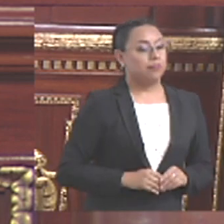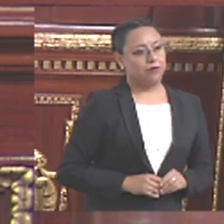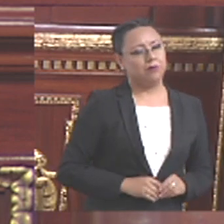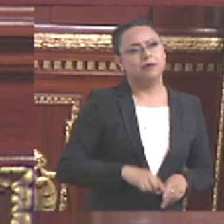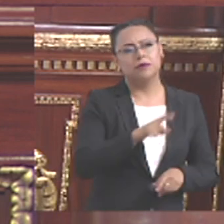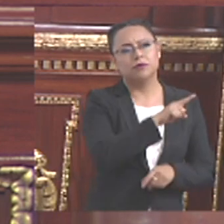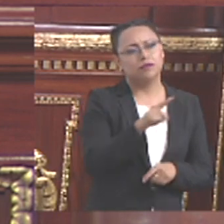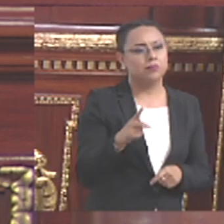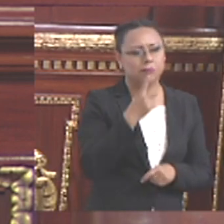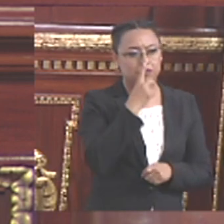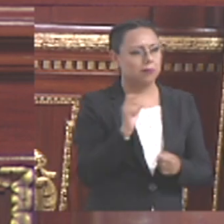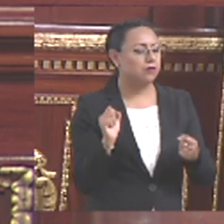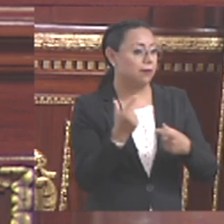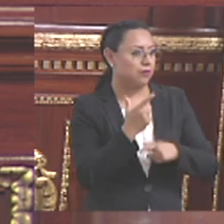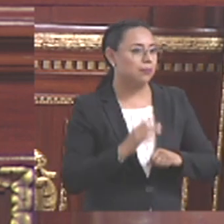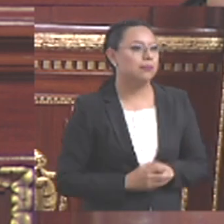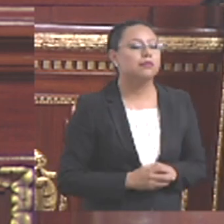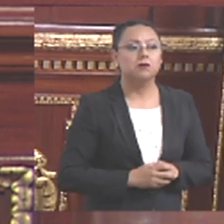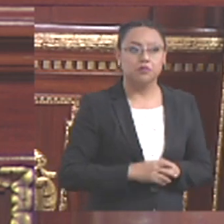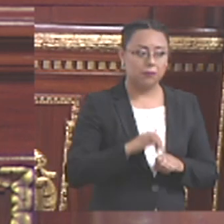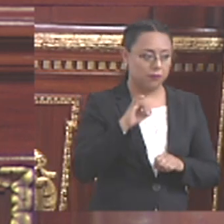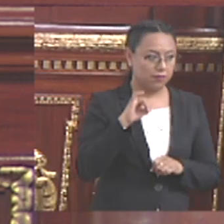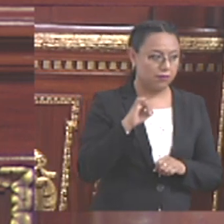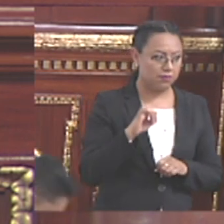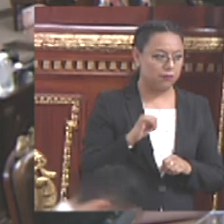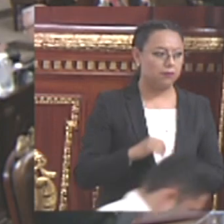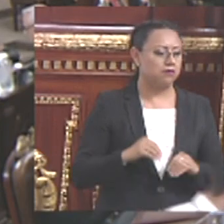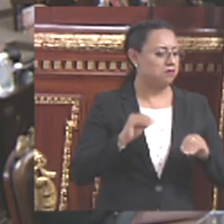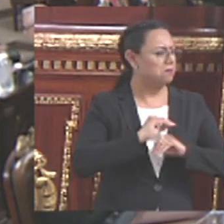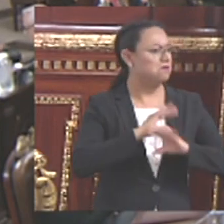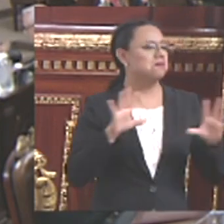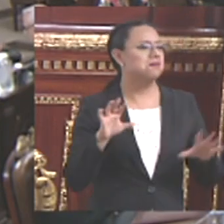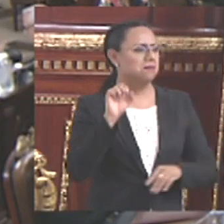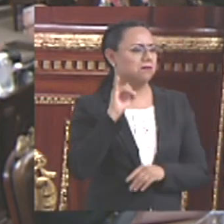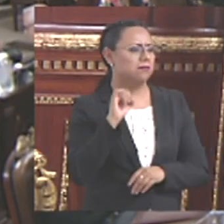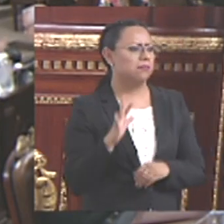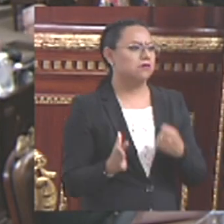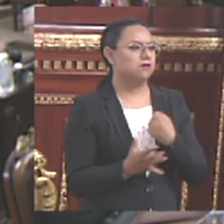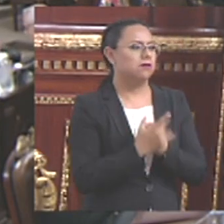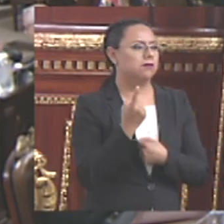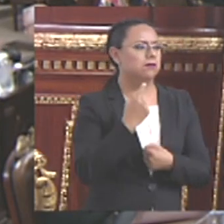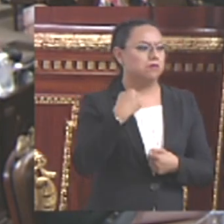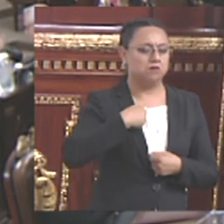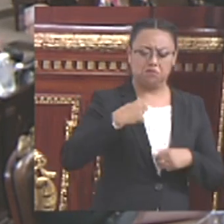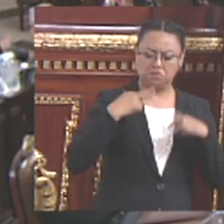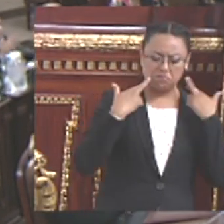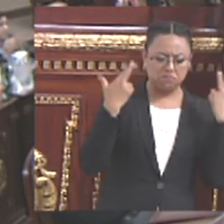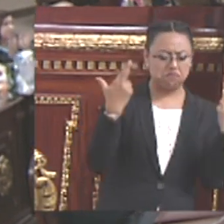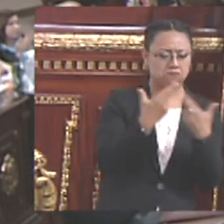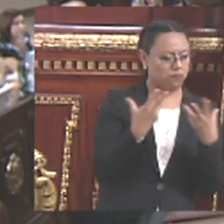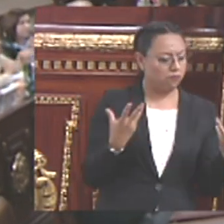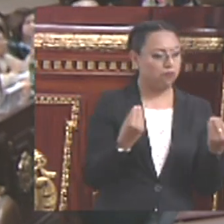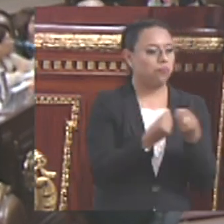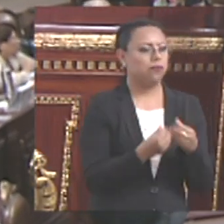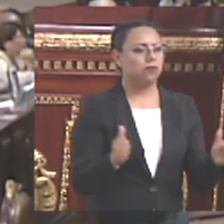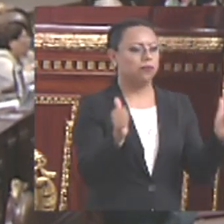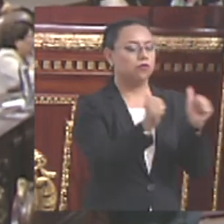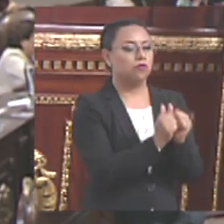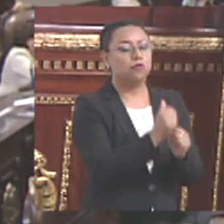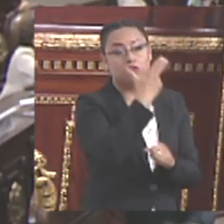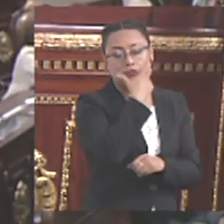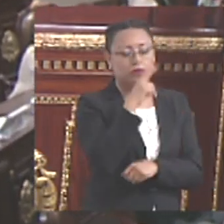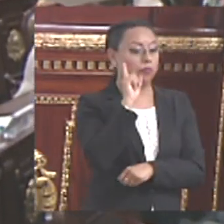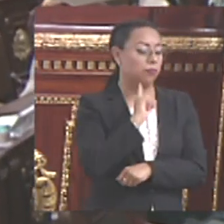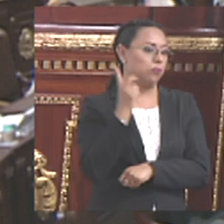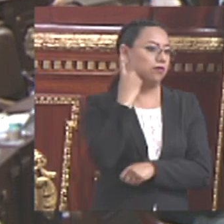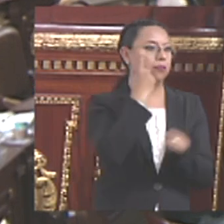cierto. Claro que sí, porque yo he estado en las mesas con todos los diputados que hemos acudido a